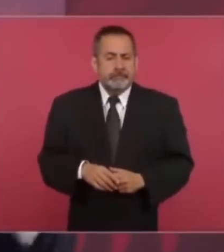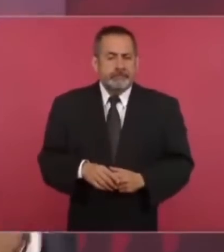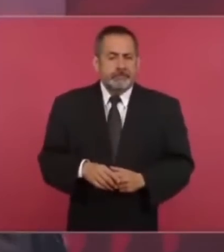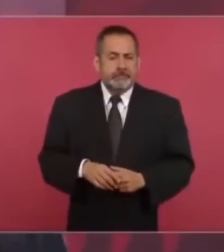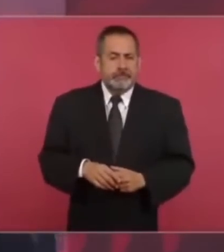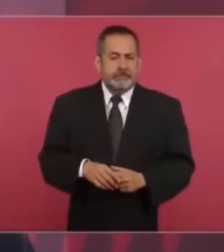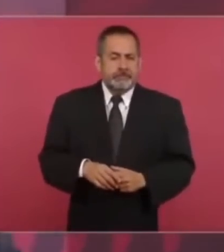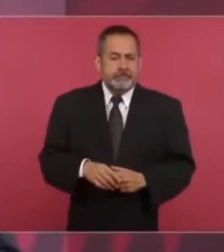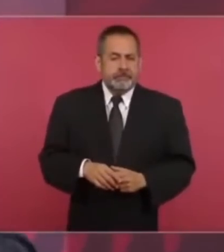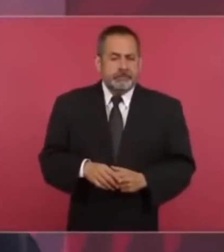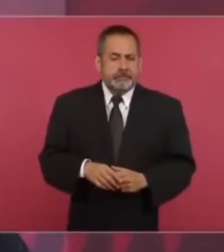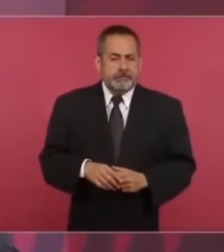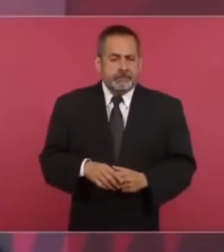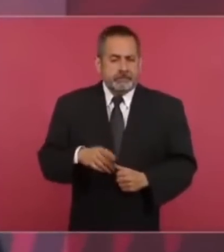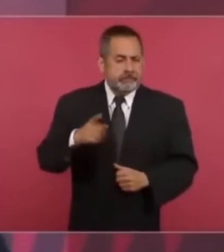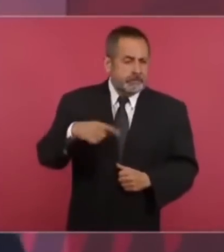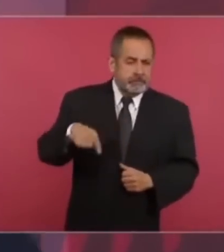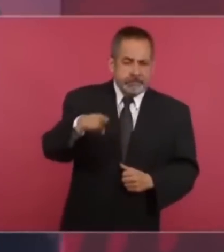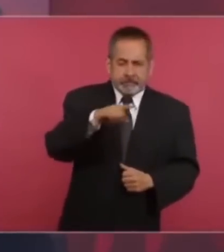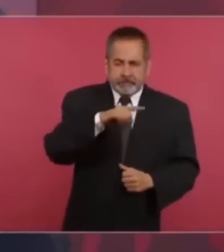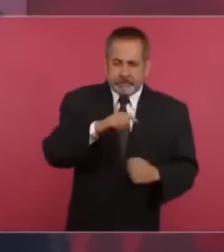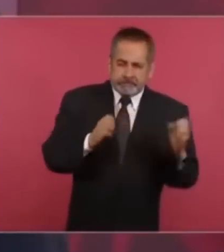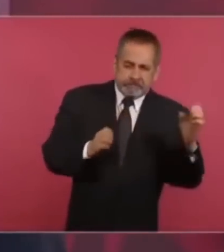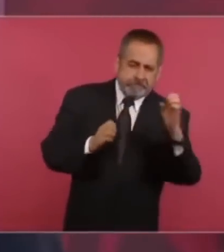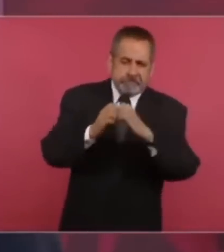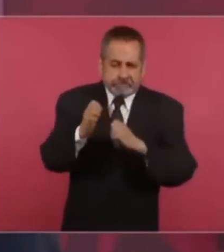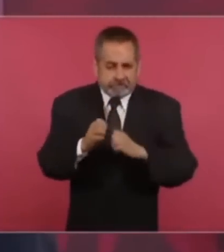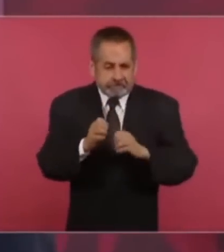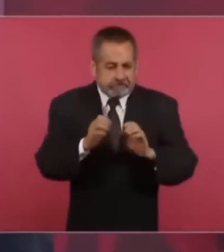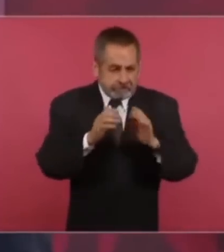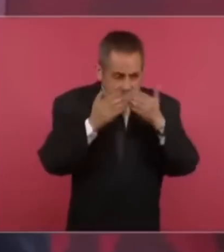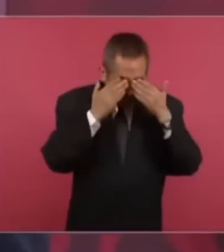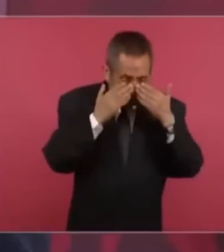los tienen engañados, ¿no?